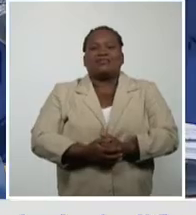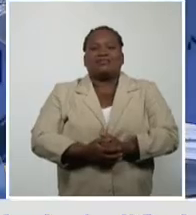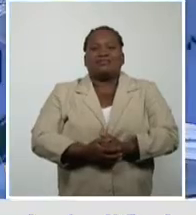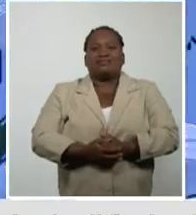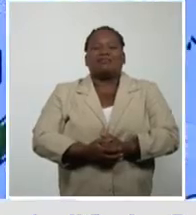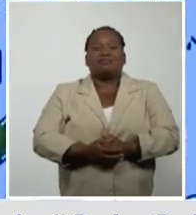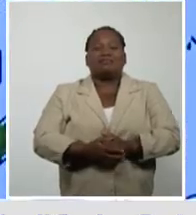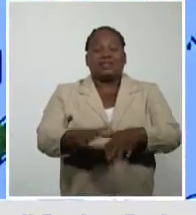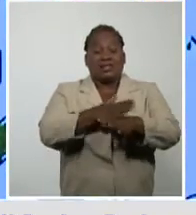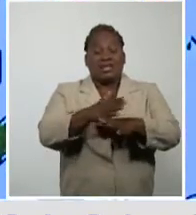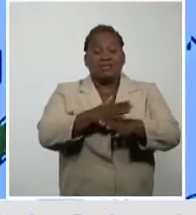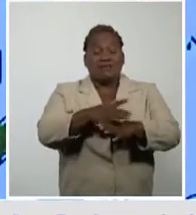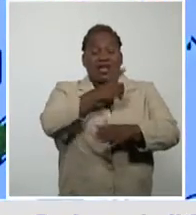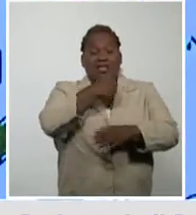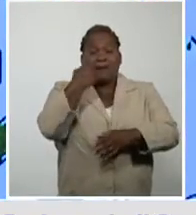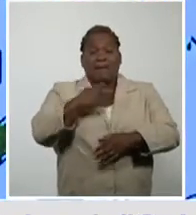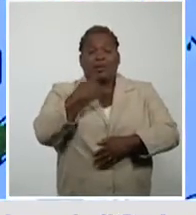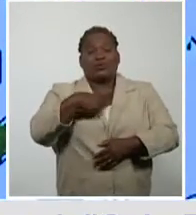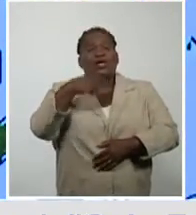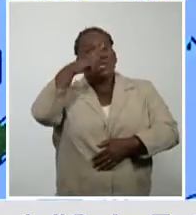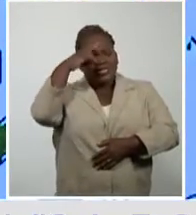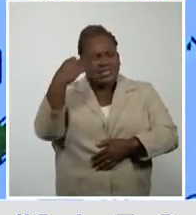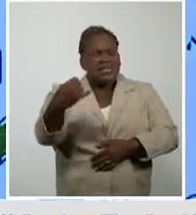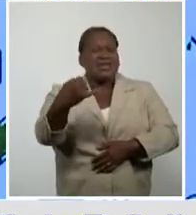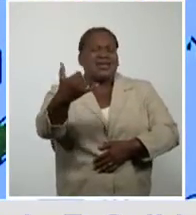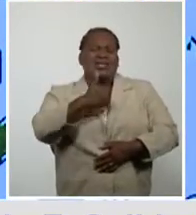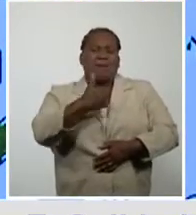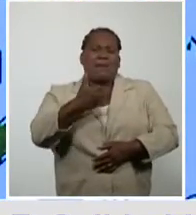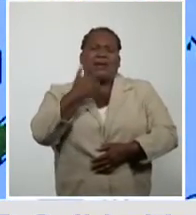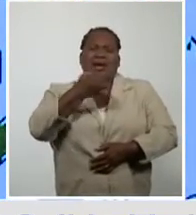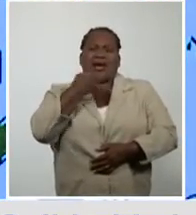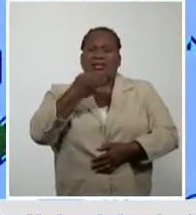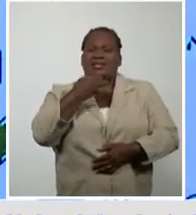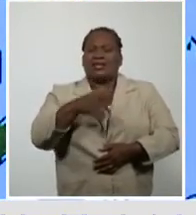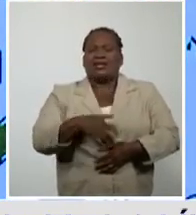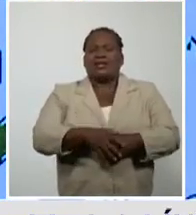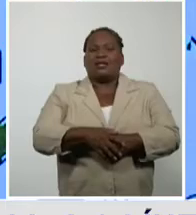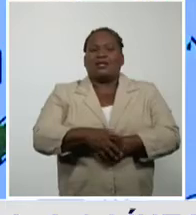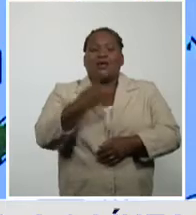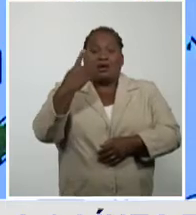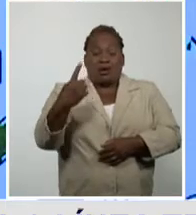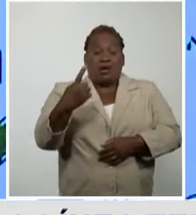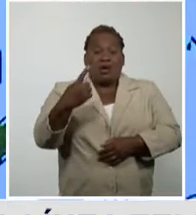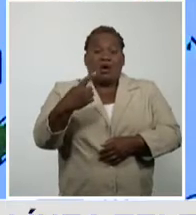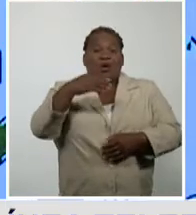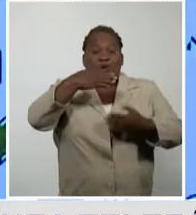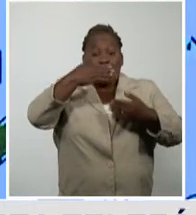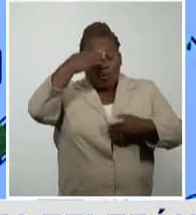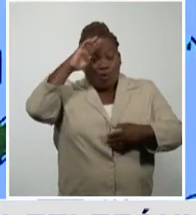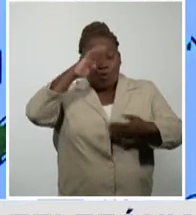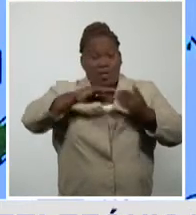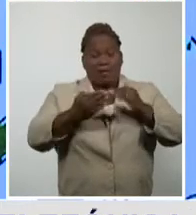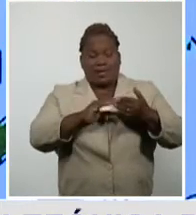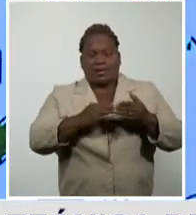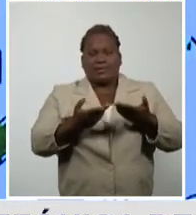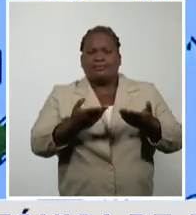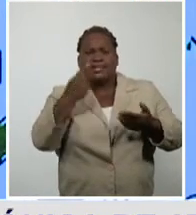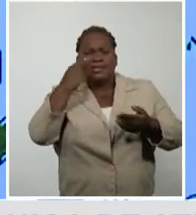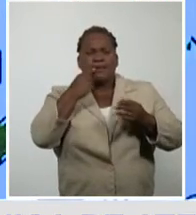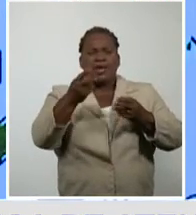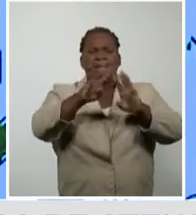preguntas para hoy, doctor. Ya me lo comentaste. Un usuario en Cuba Debate comenta lo siguiente: Está circulando en las redes